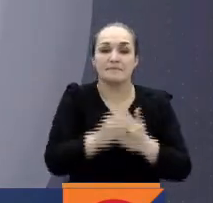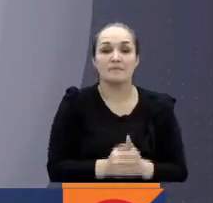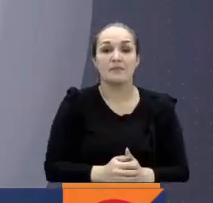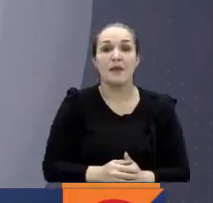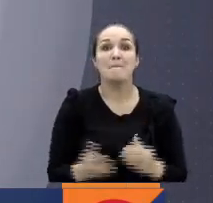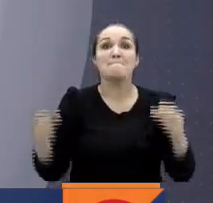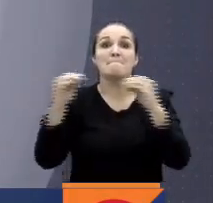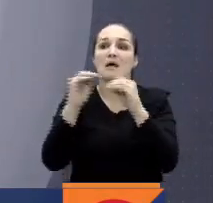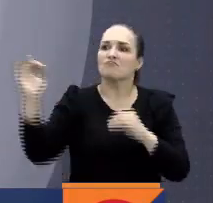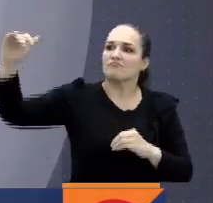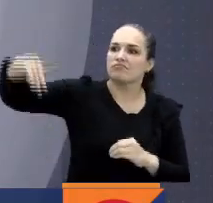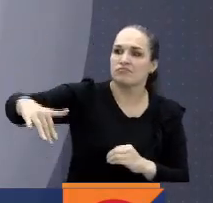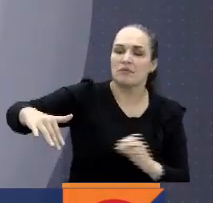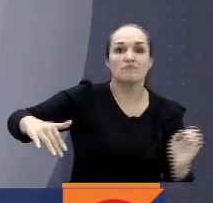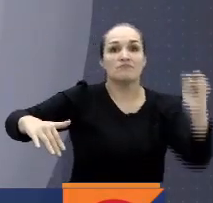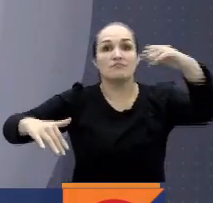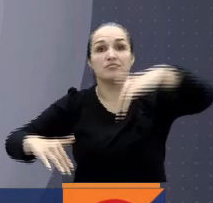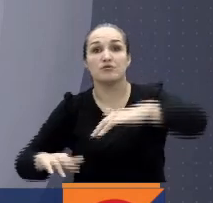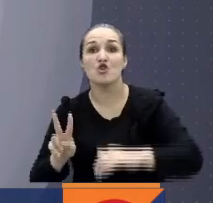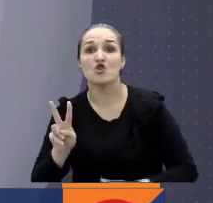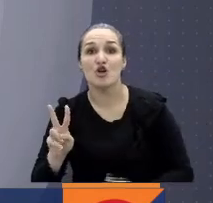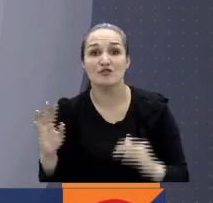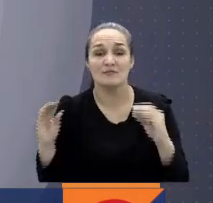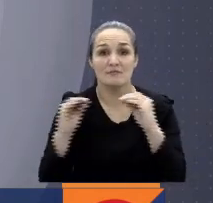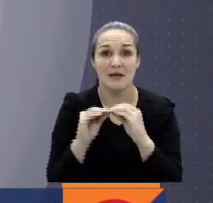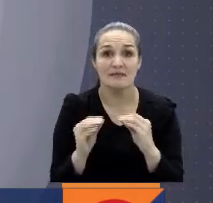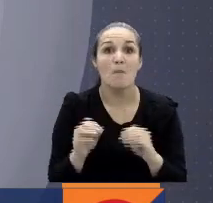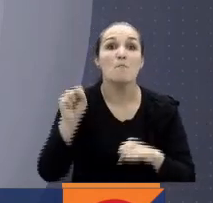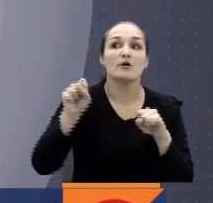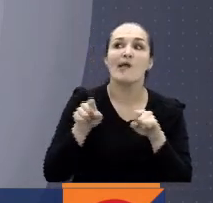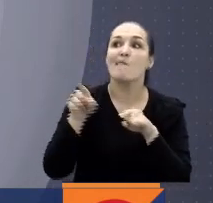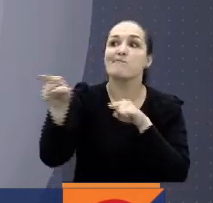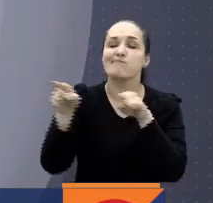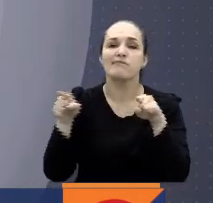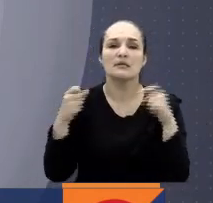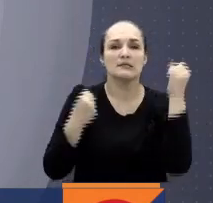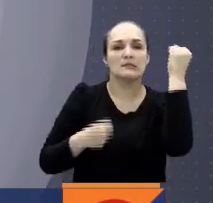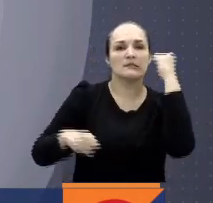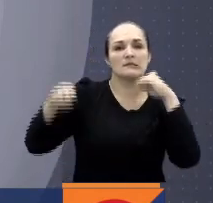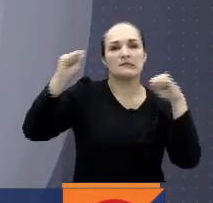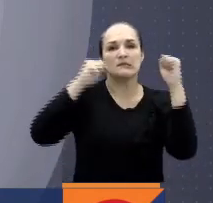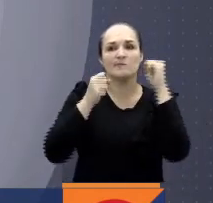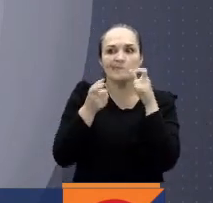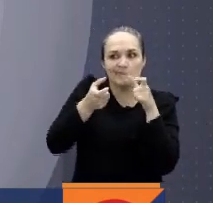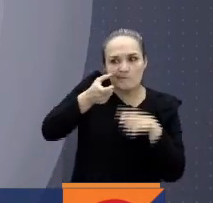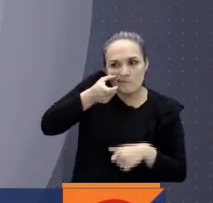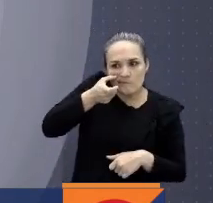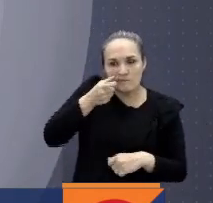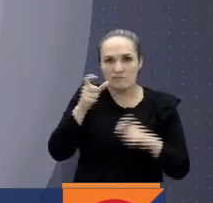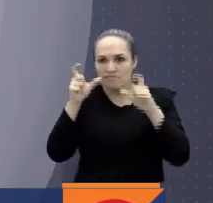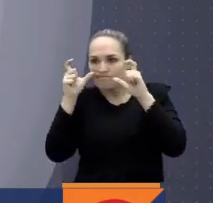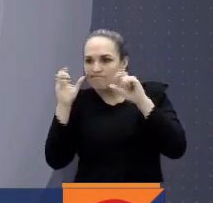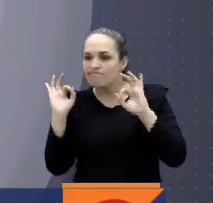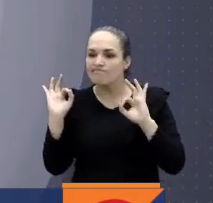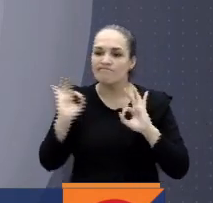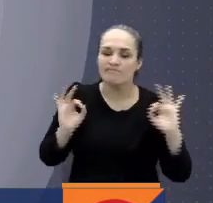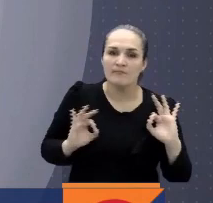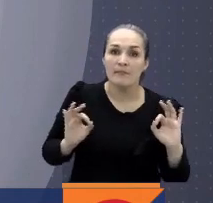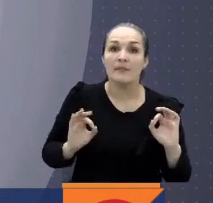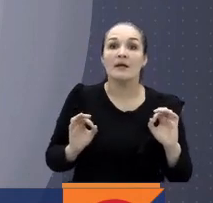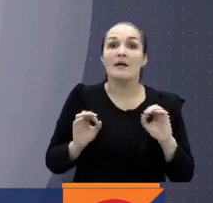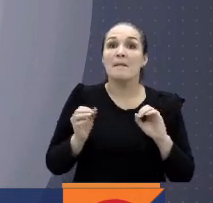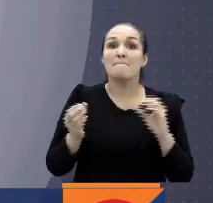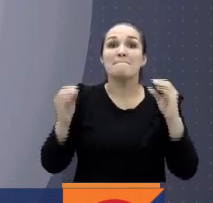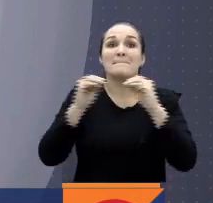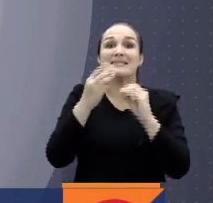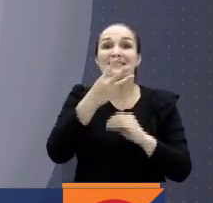más en las últimas horas y la posibilidad de nuevos tienen a los organismos de socorro en alerta. Al menos otros 300 metros de